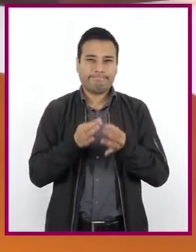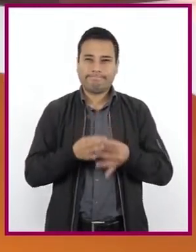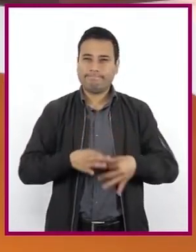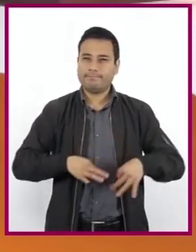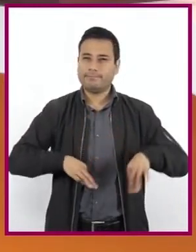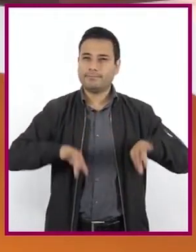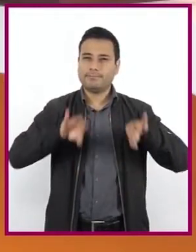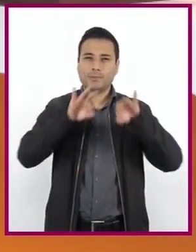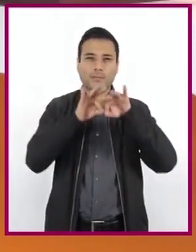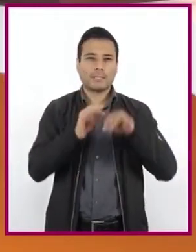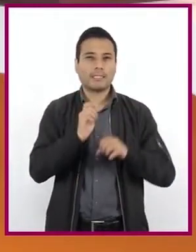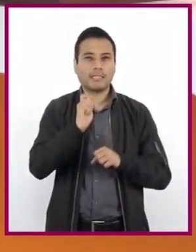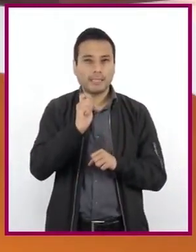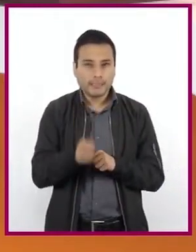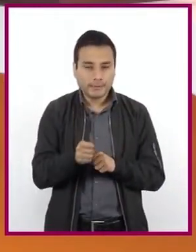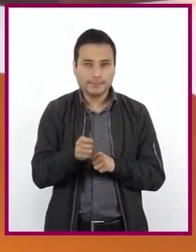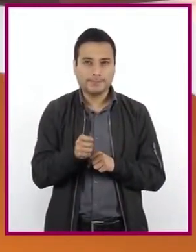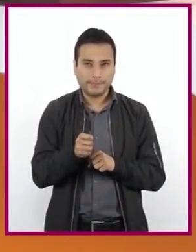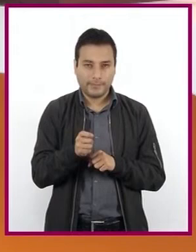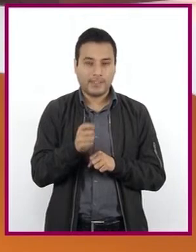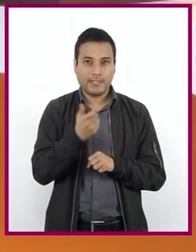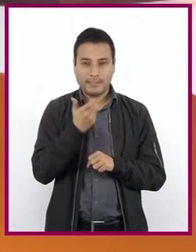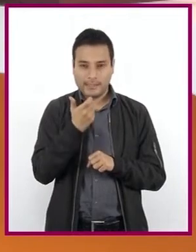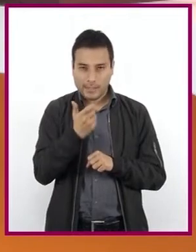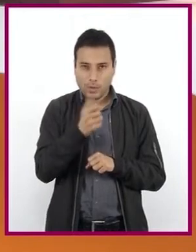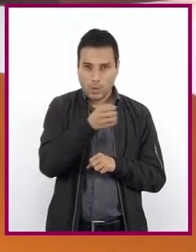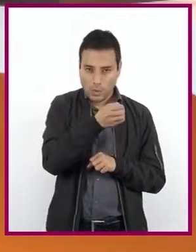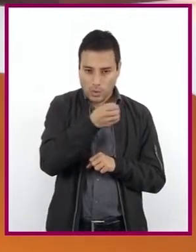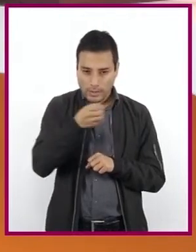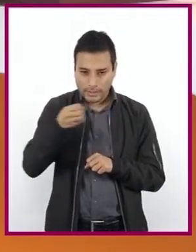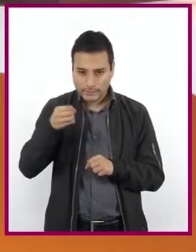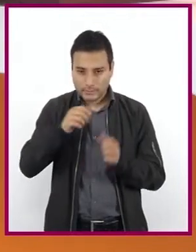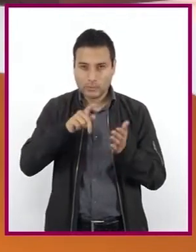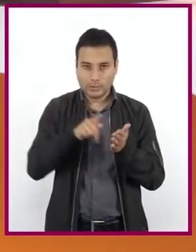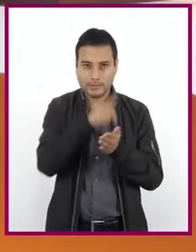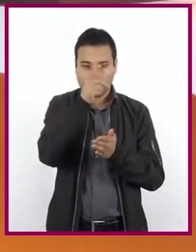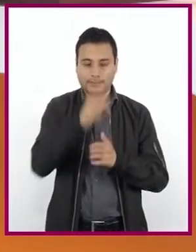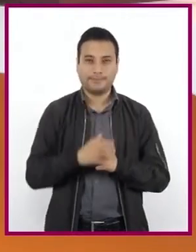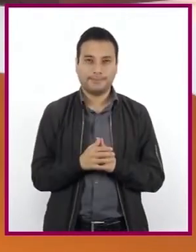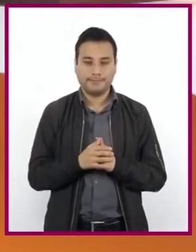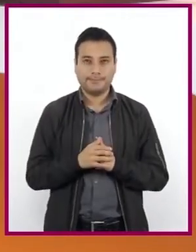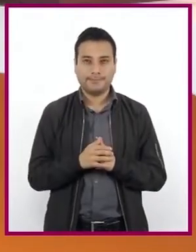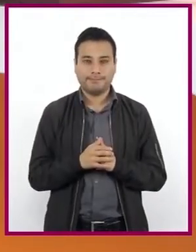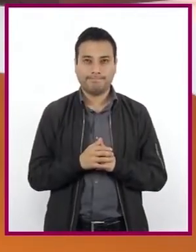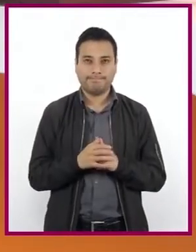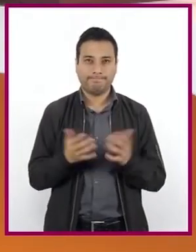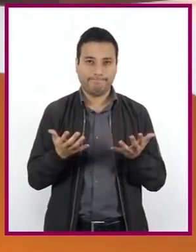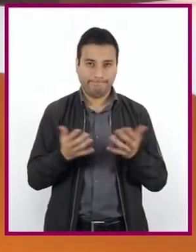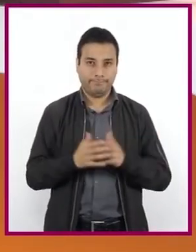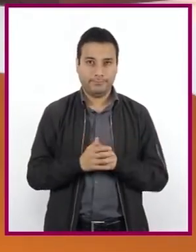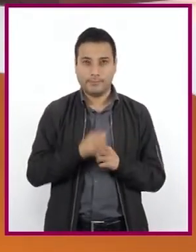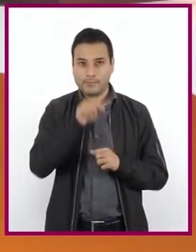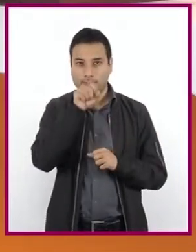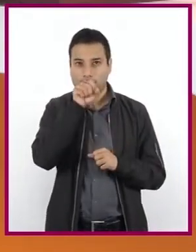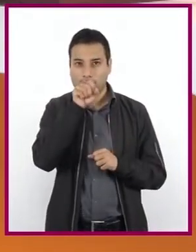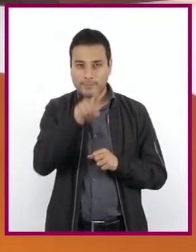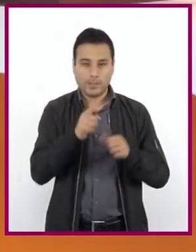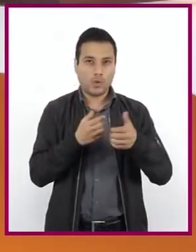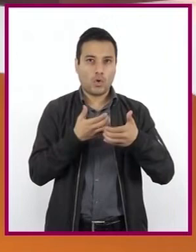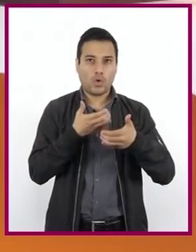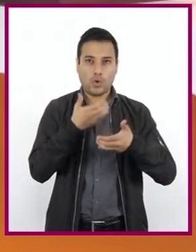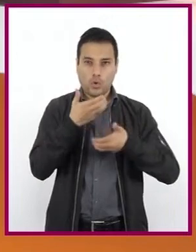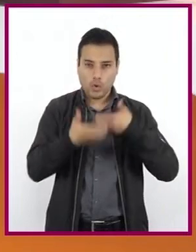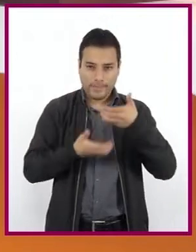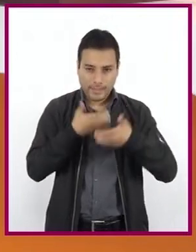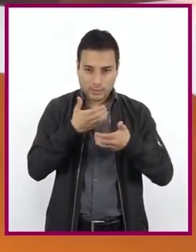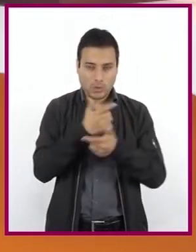imprescindible reorganizar la economía de la colonia, favorecer la liberación del comercio